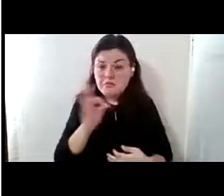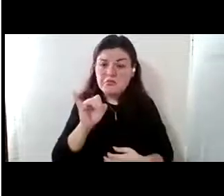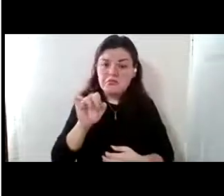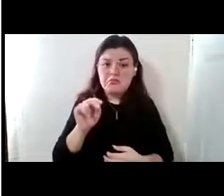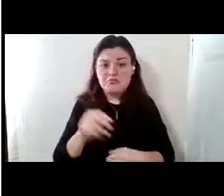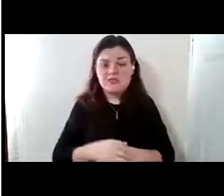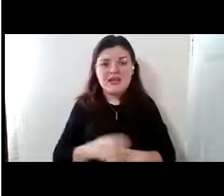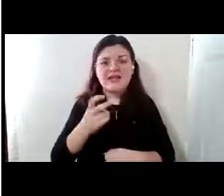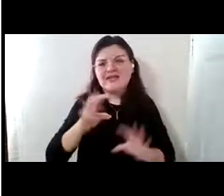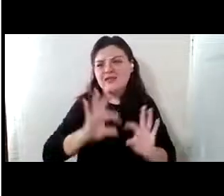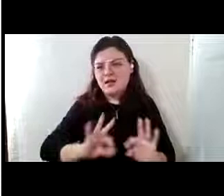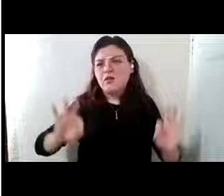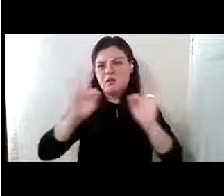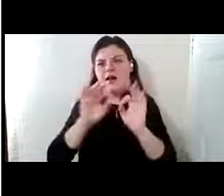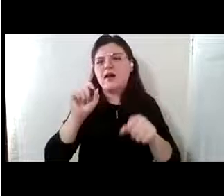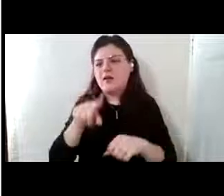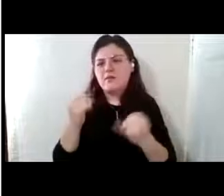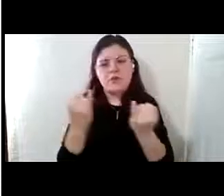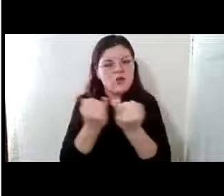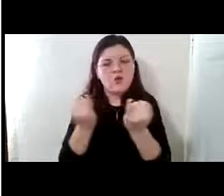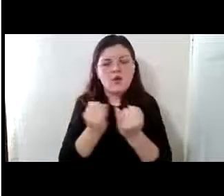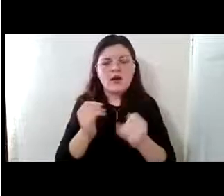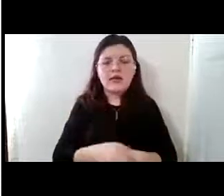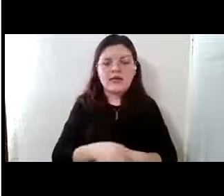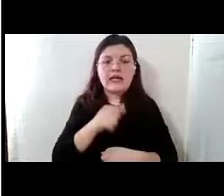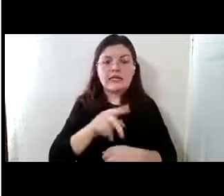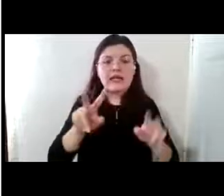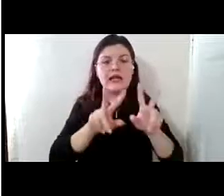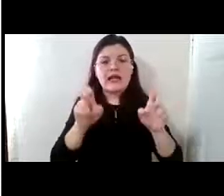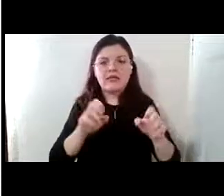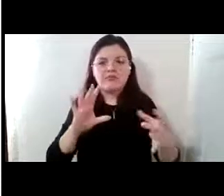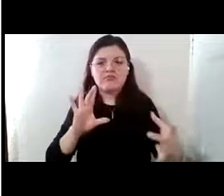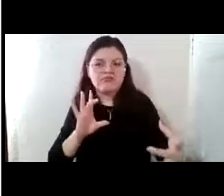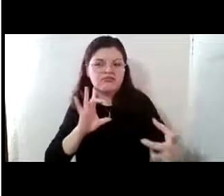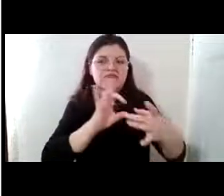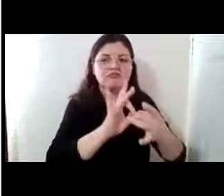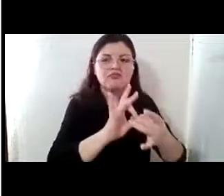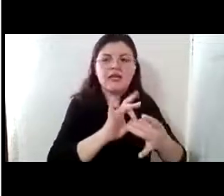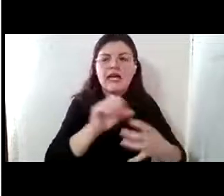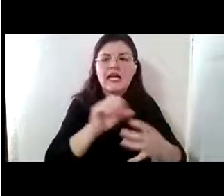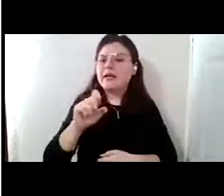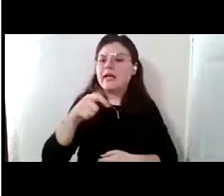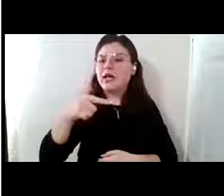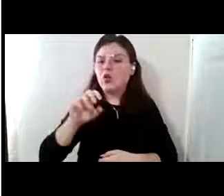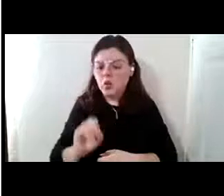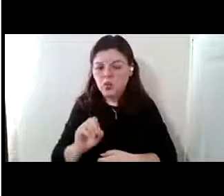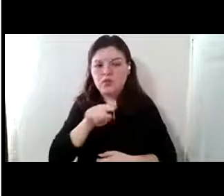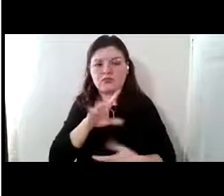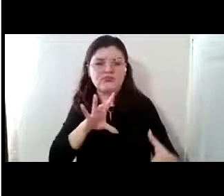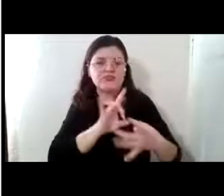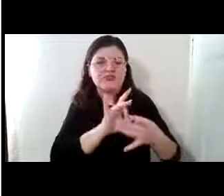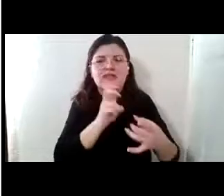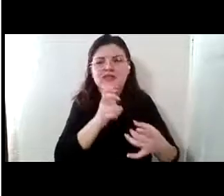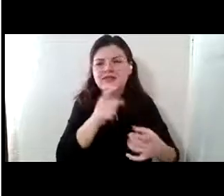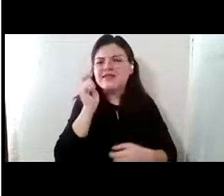de la crianza positiva, aparece esto del apego. ¿Y qué es el apego? Pues esta importancia de poder generar estos lazos. Y